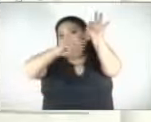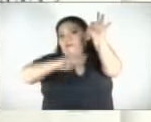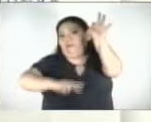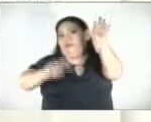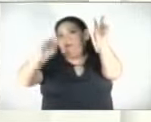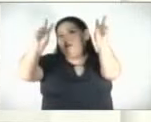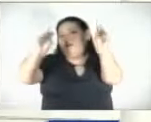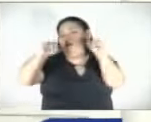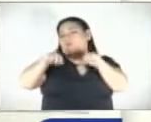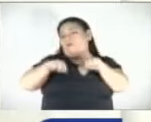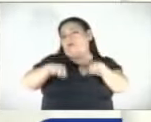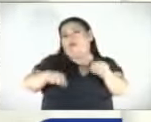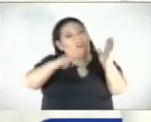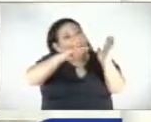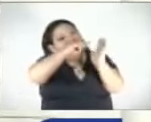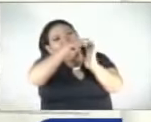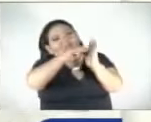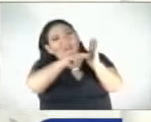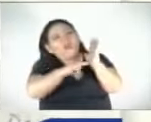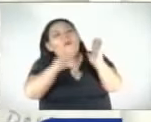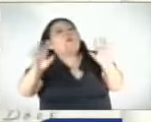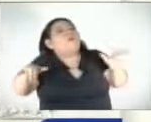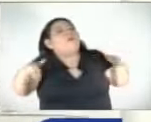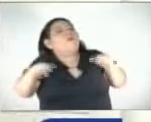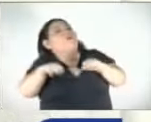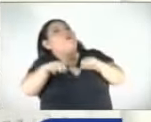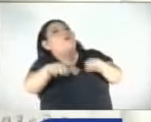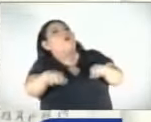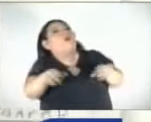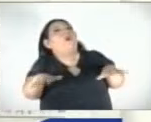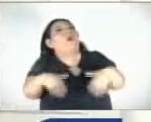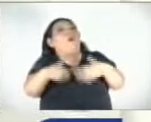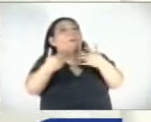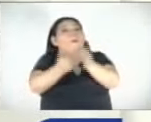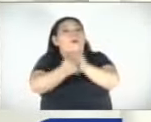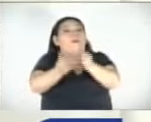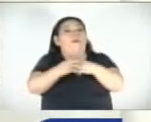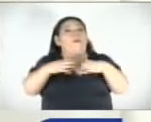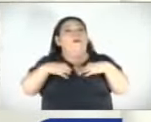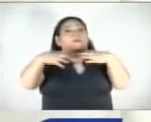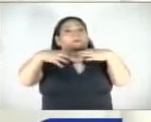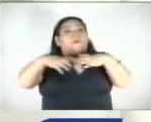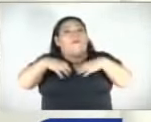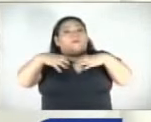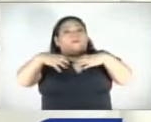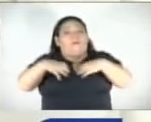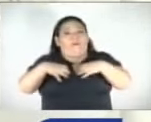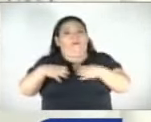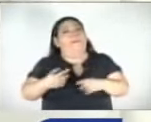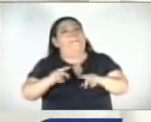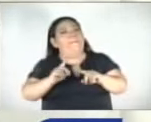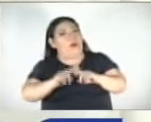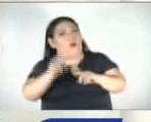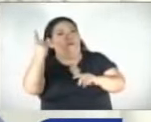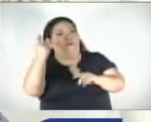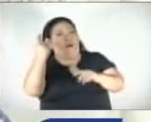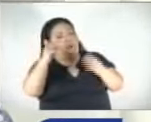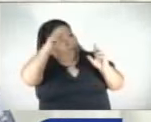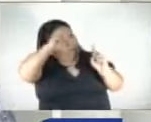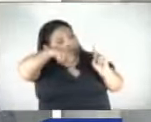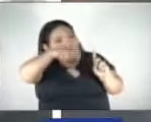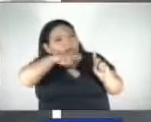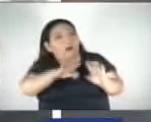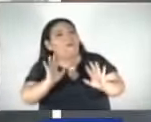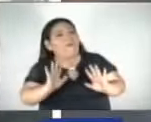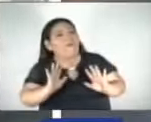medicina legal donde se lee que perdió la vida debido a un edema pulmonar. Aunque faltan estudios que